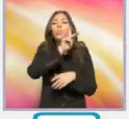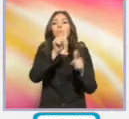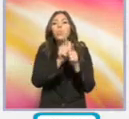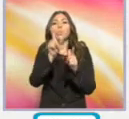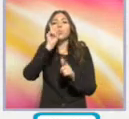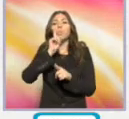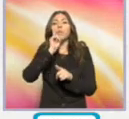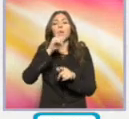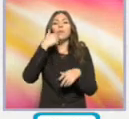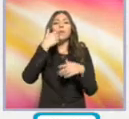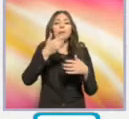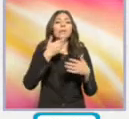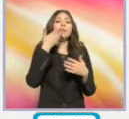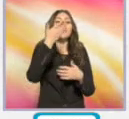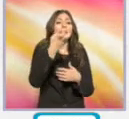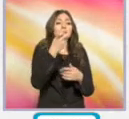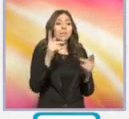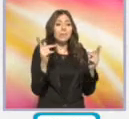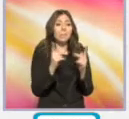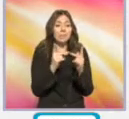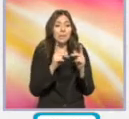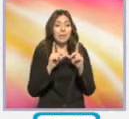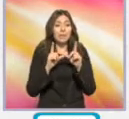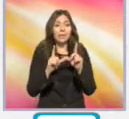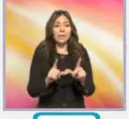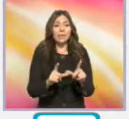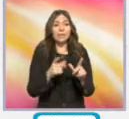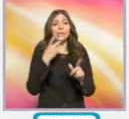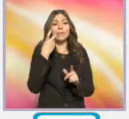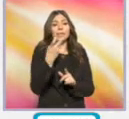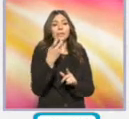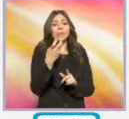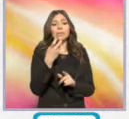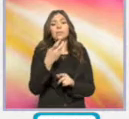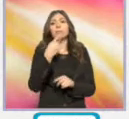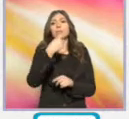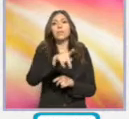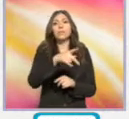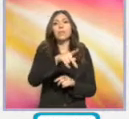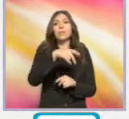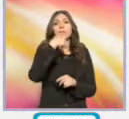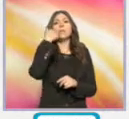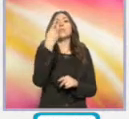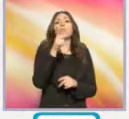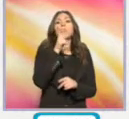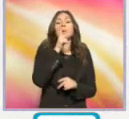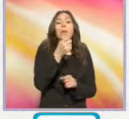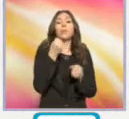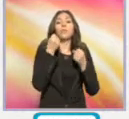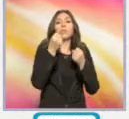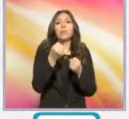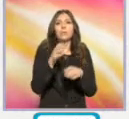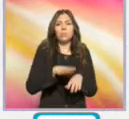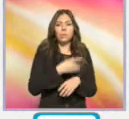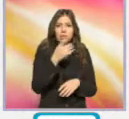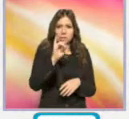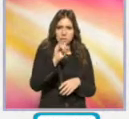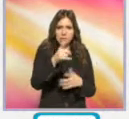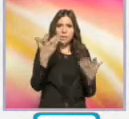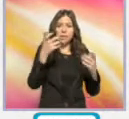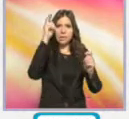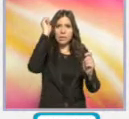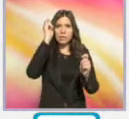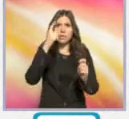esa placa que la ven ahí, ya está fuerte. grandote. Ya es fuerte esa Ya placa. está, ¿verdad? Sí. pero ya es fuerte la frase porque es de, a ver, sí, la hiciste